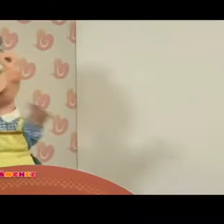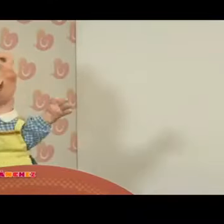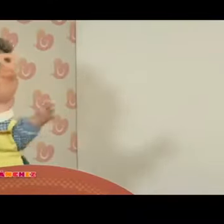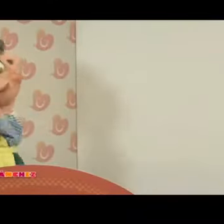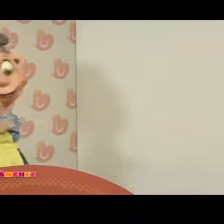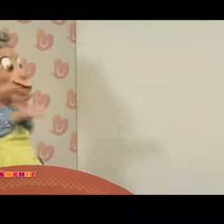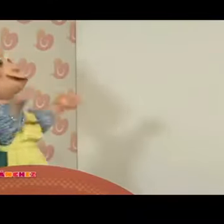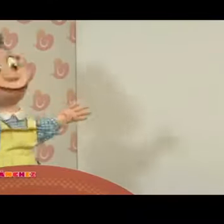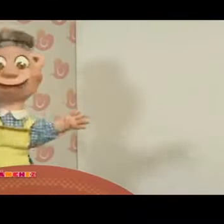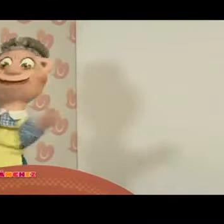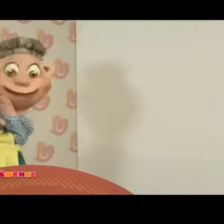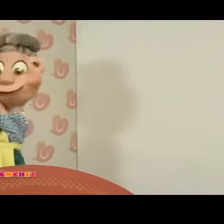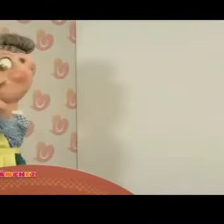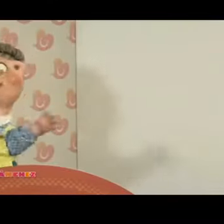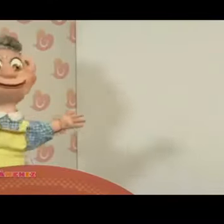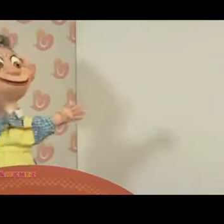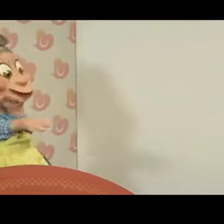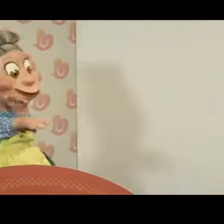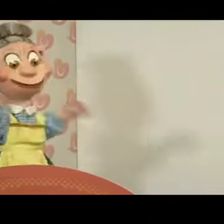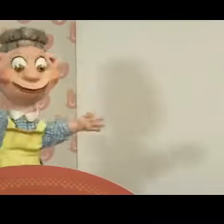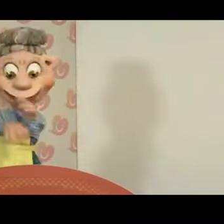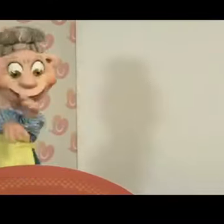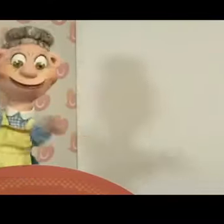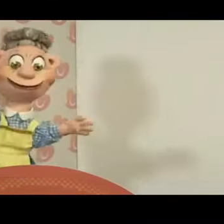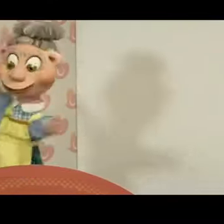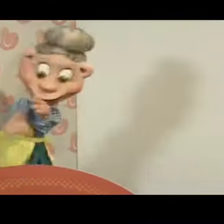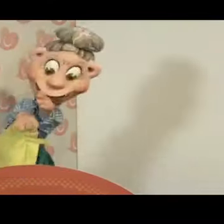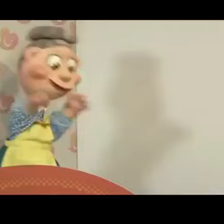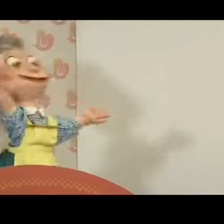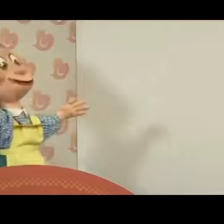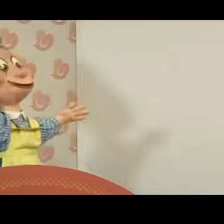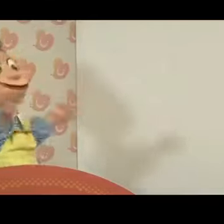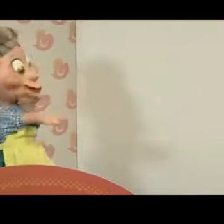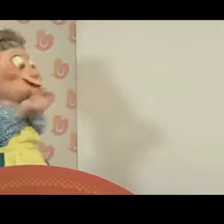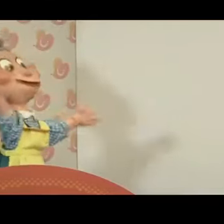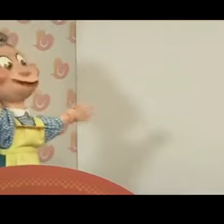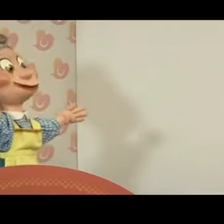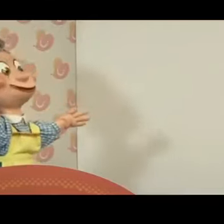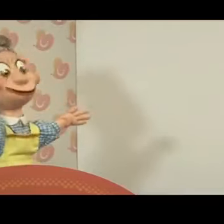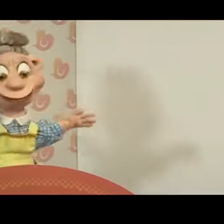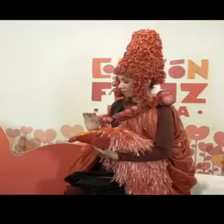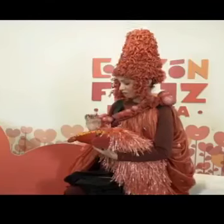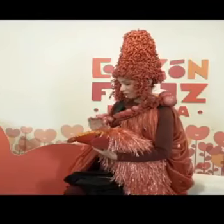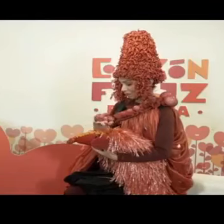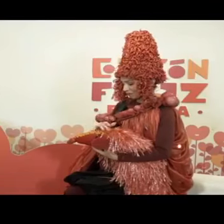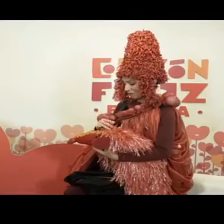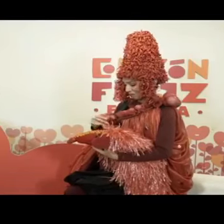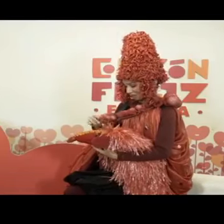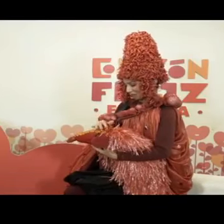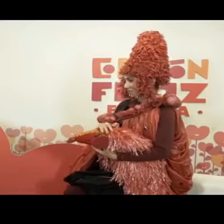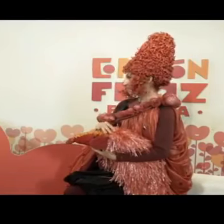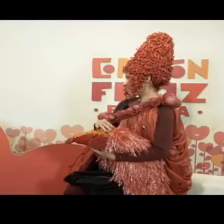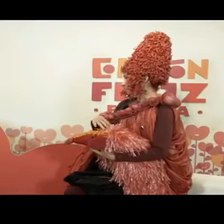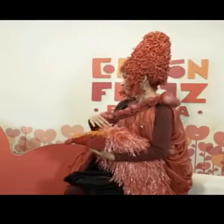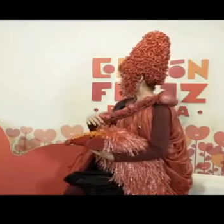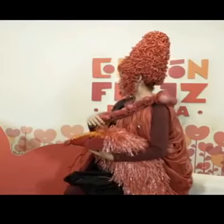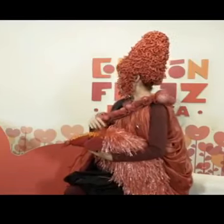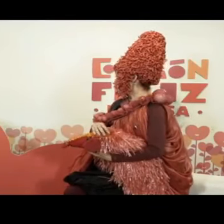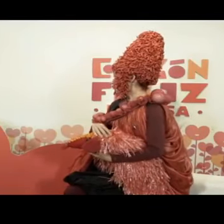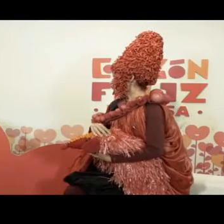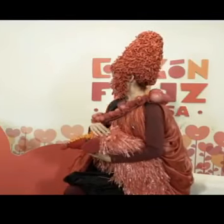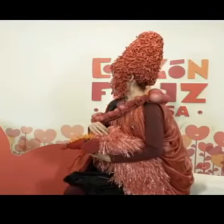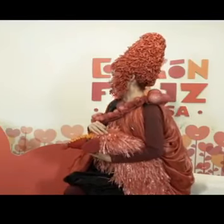años ha sido médico, pelotero, piloto, carpintero, camarógrafo, bailarín, cantante. Ya encontrará su destino. Y aquí está su abuela